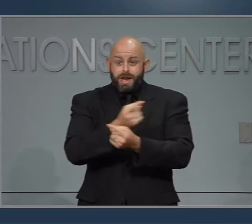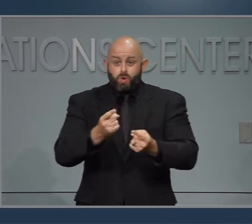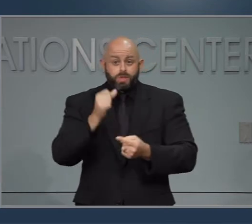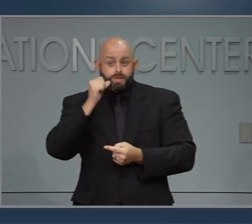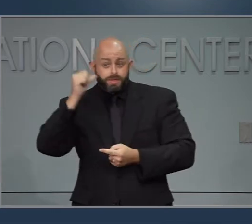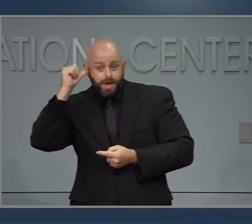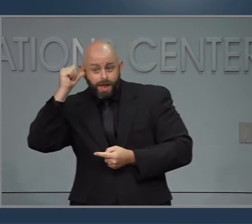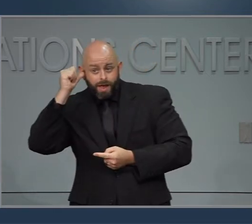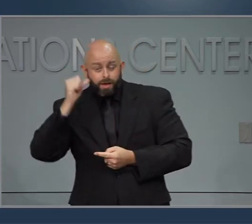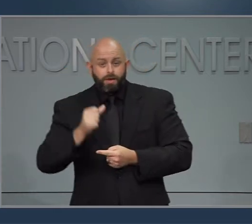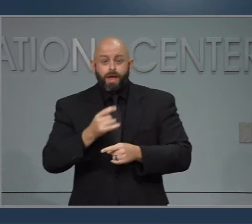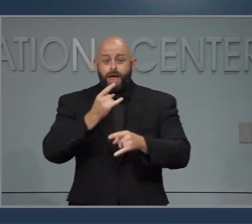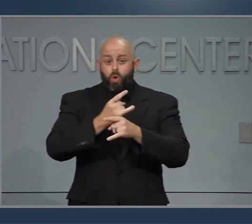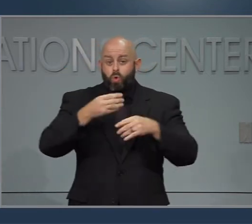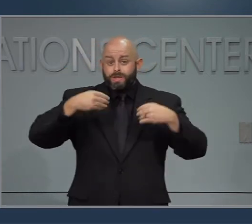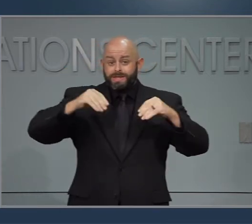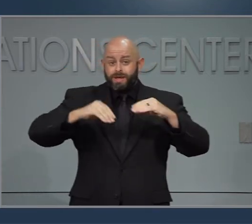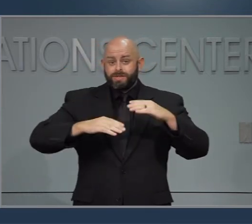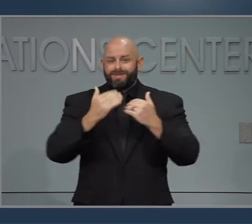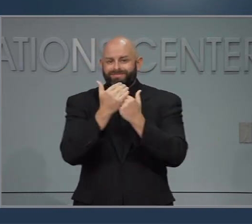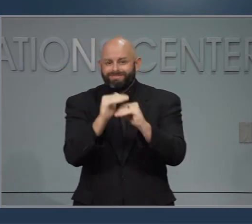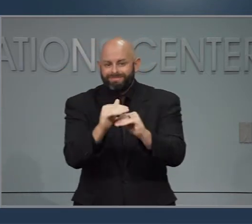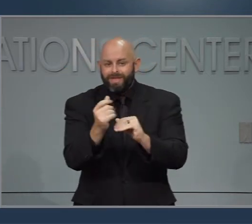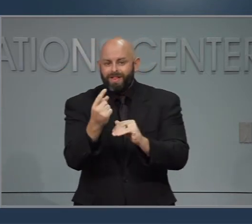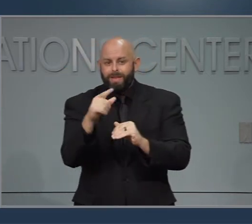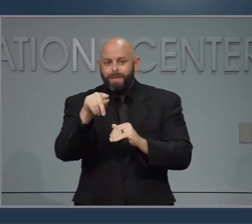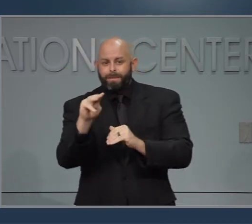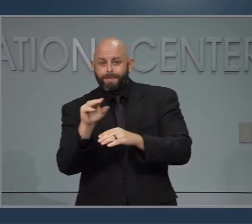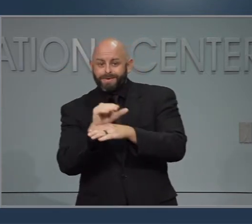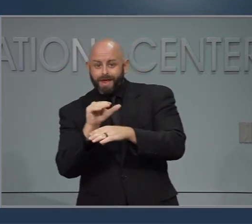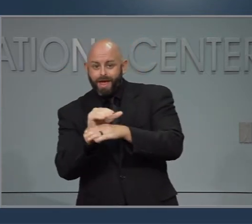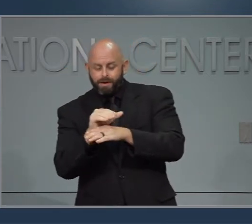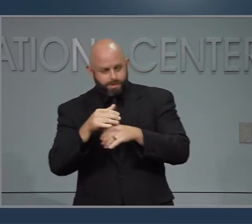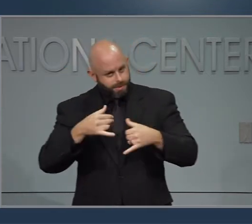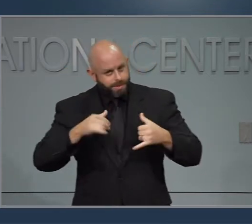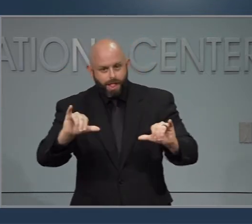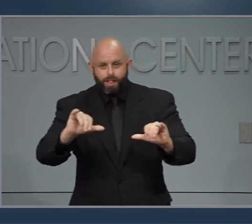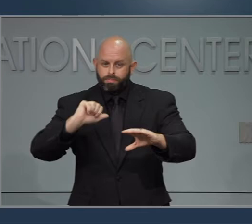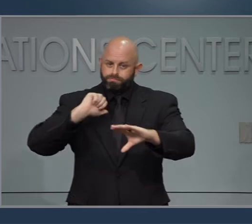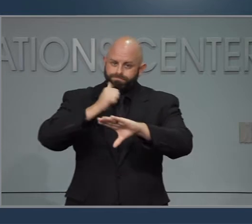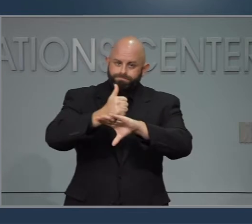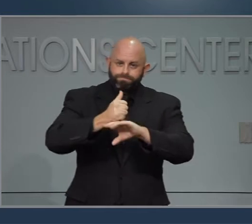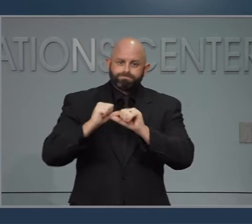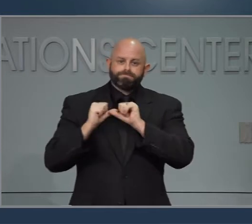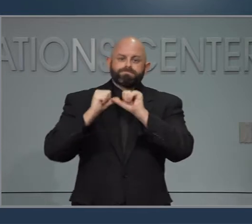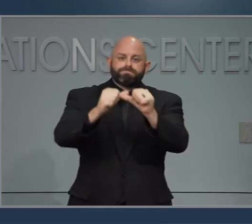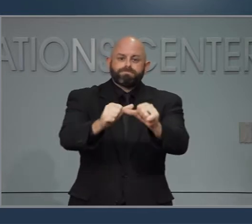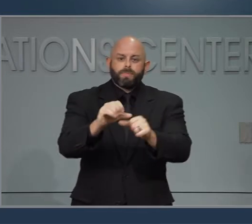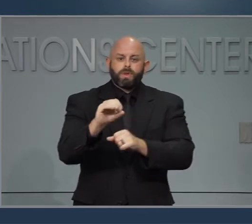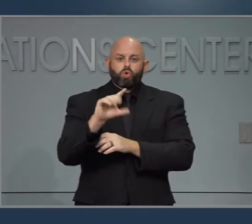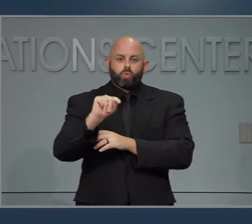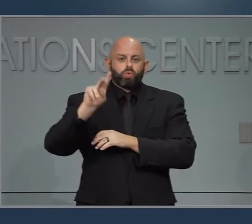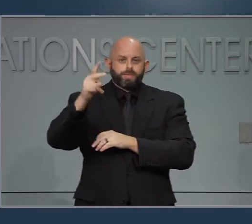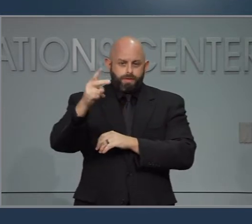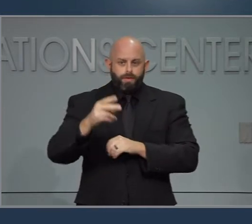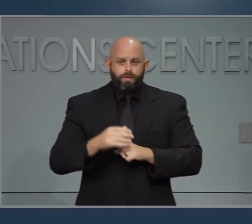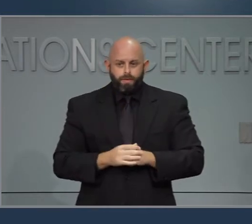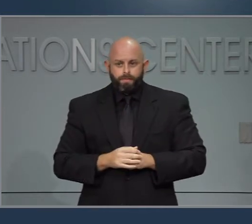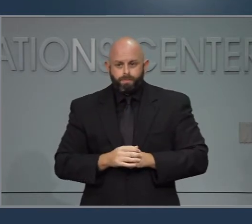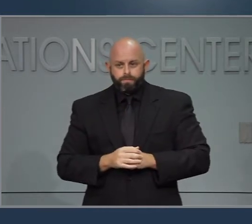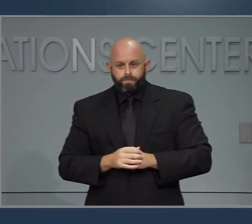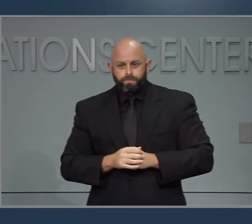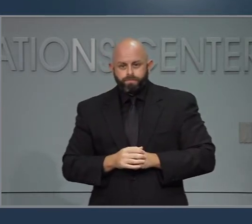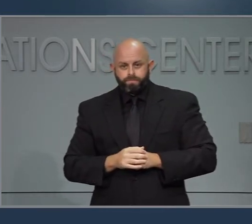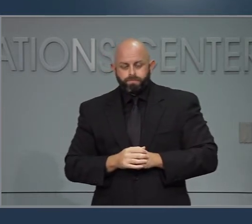enfermedad. También el día de ayer anunciamos la prohibición de venta de alcohol en restaurantes después de las 11 p.m.